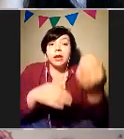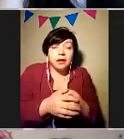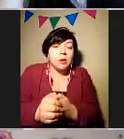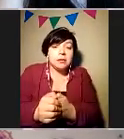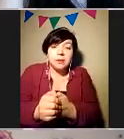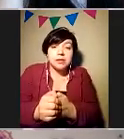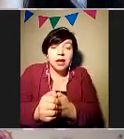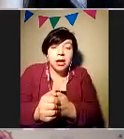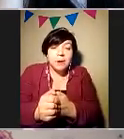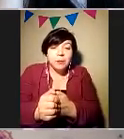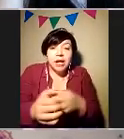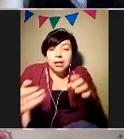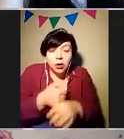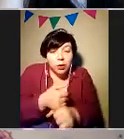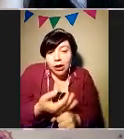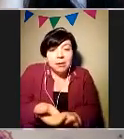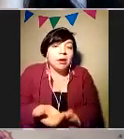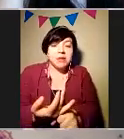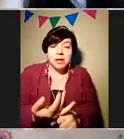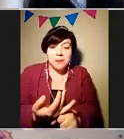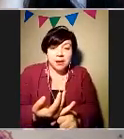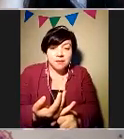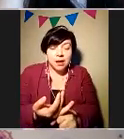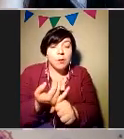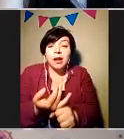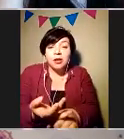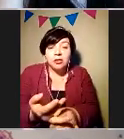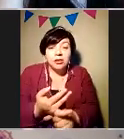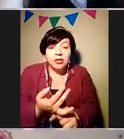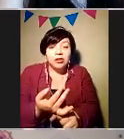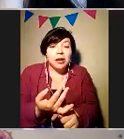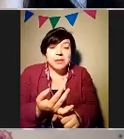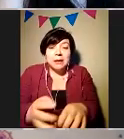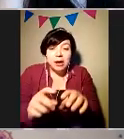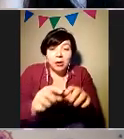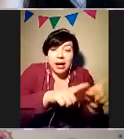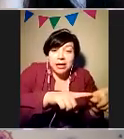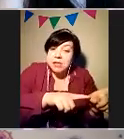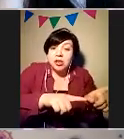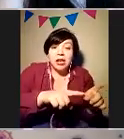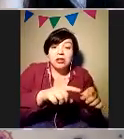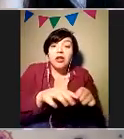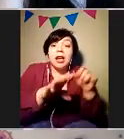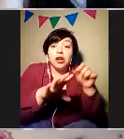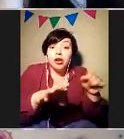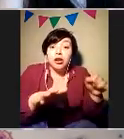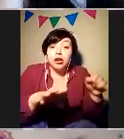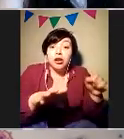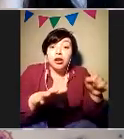todas estas producciones audiovisuales, que la gente no está con la misma ropa siempre, es muy raro. Yo creo que se da más como en las animaciones, esto de